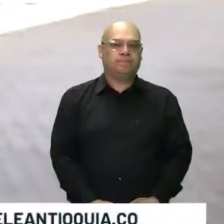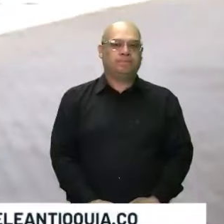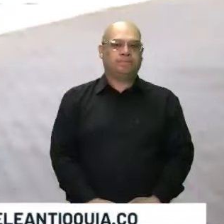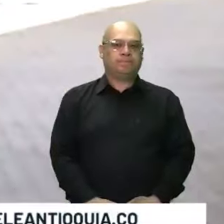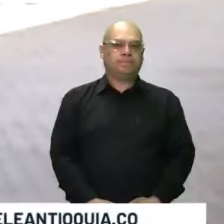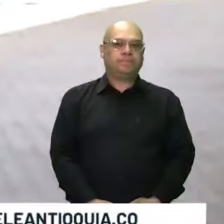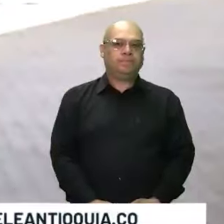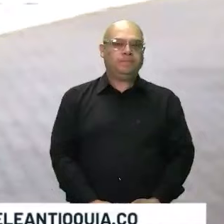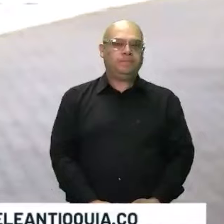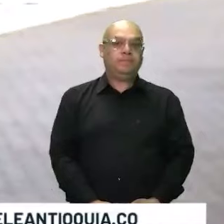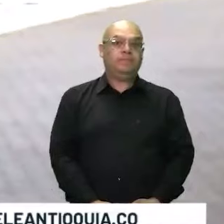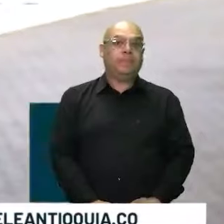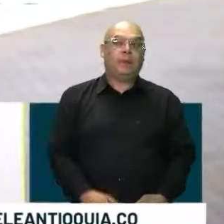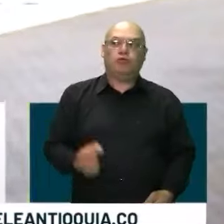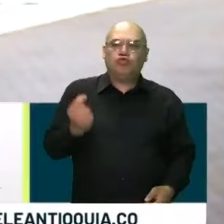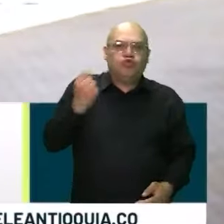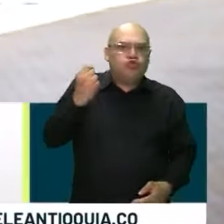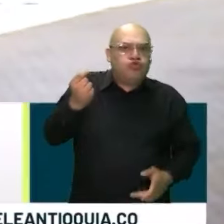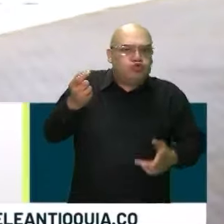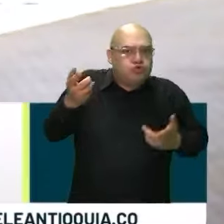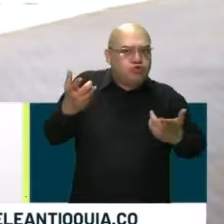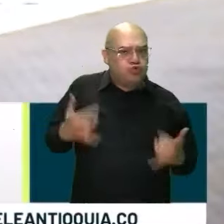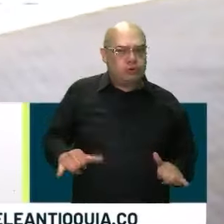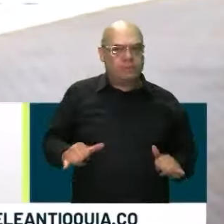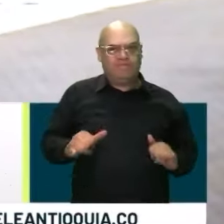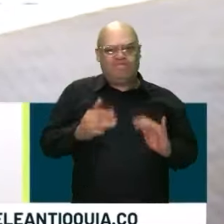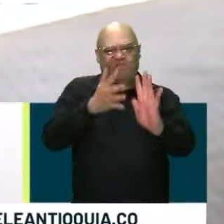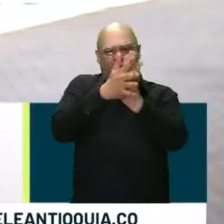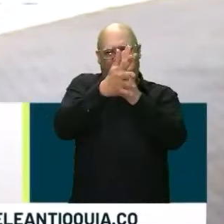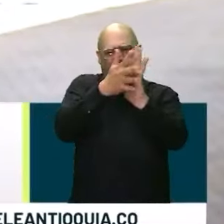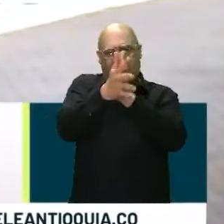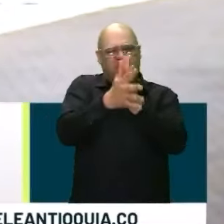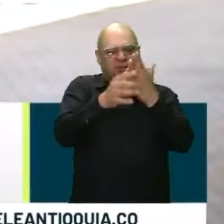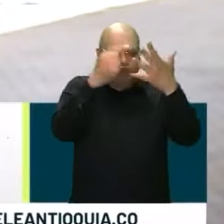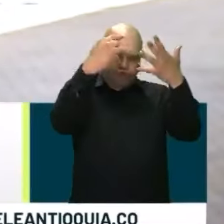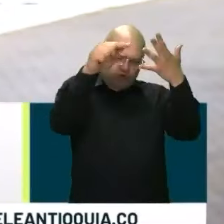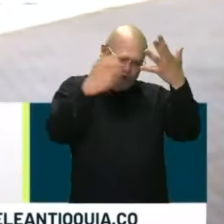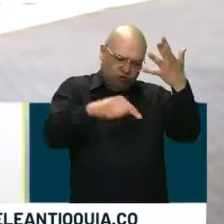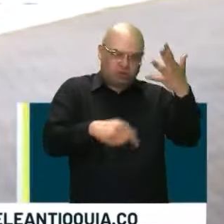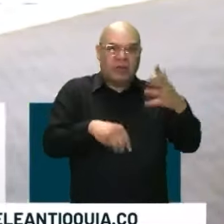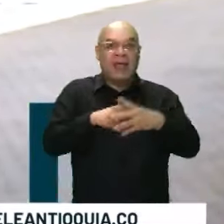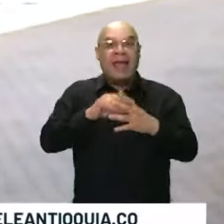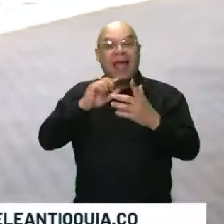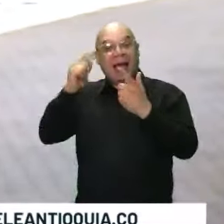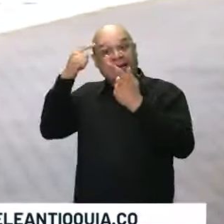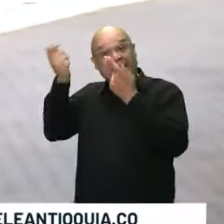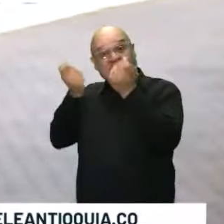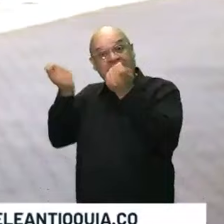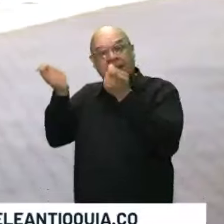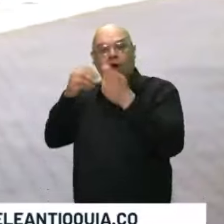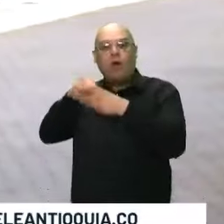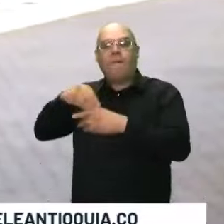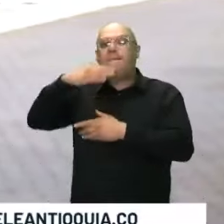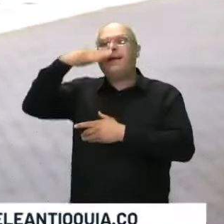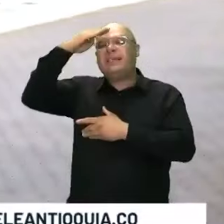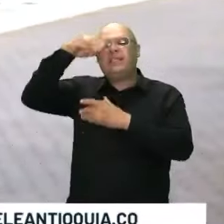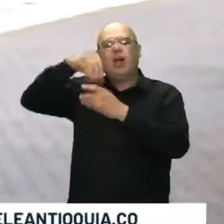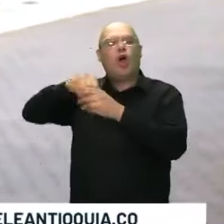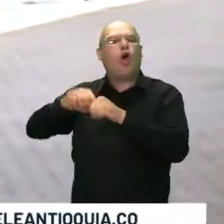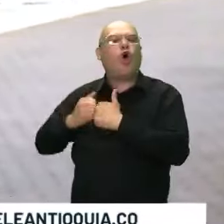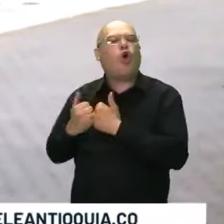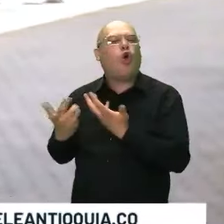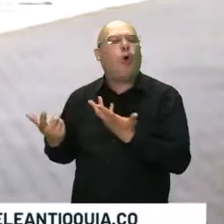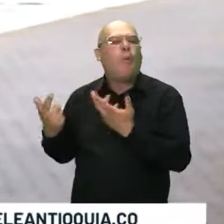Pues hace unos minutos se finalizó este informe que entrega la estrategia del proyecto Medellín Cómo Vamos, que recordemos